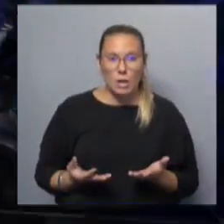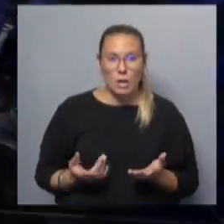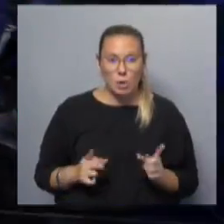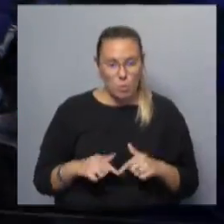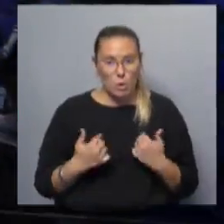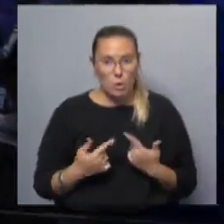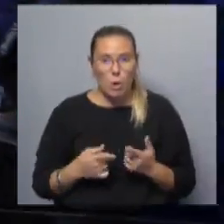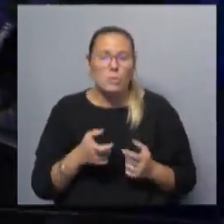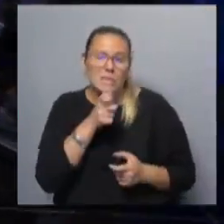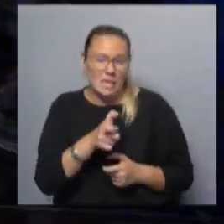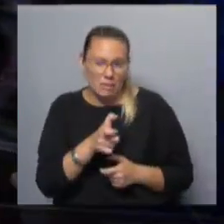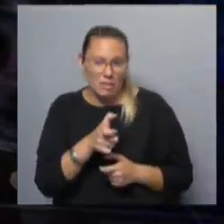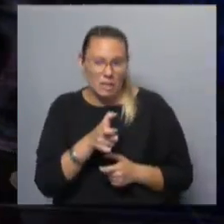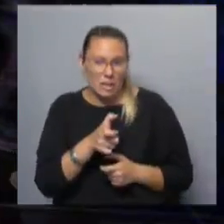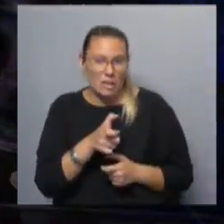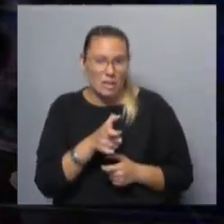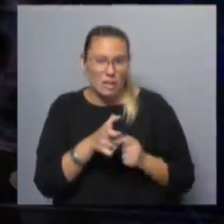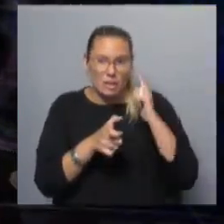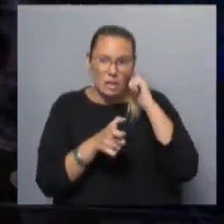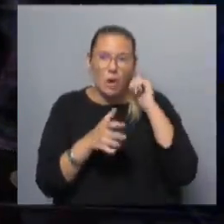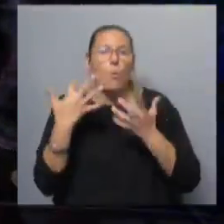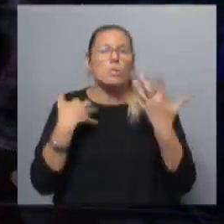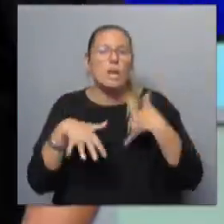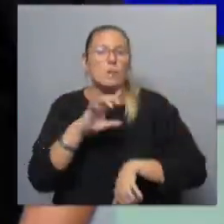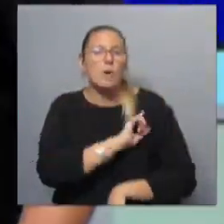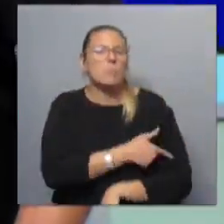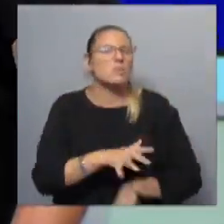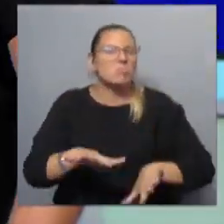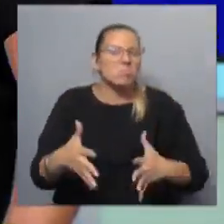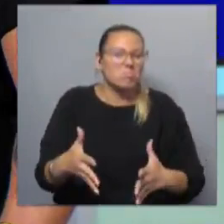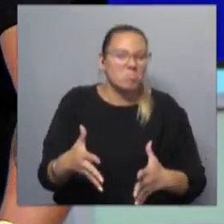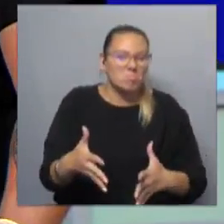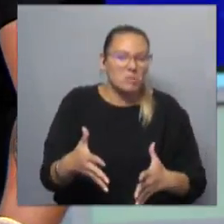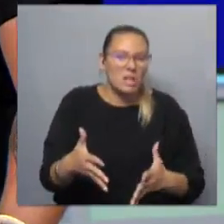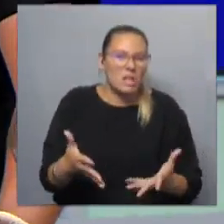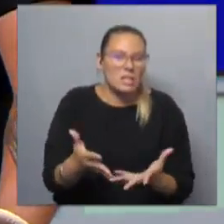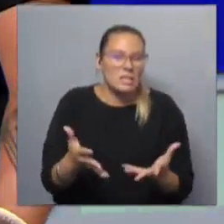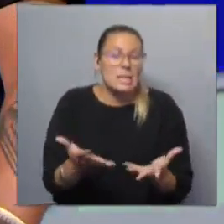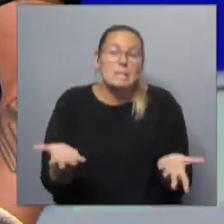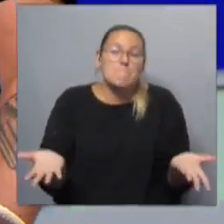contiene. ¿Tiene como un significado? ¿Qué es un animal de poder? Y bueno,